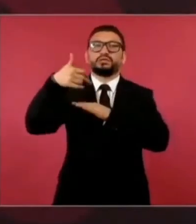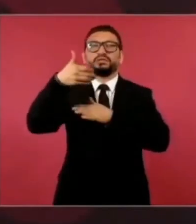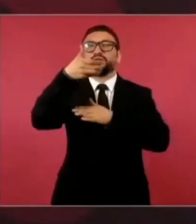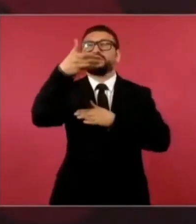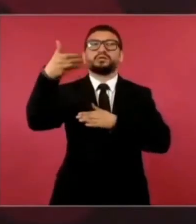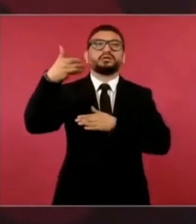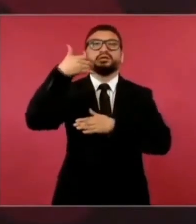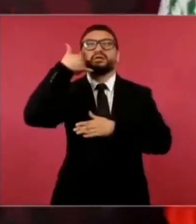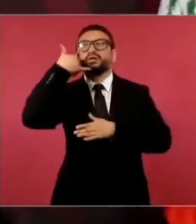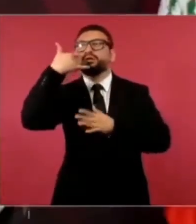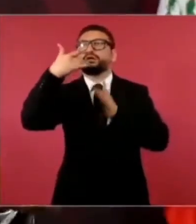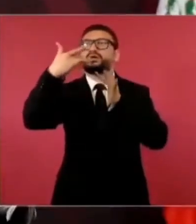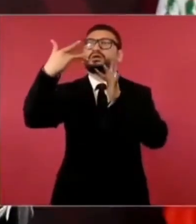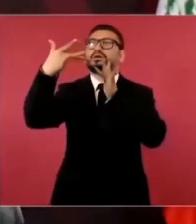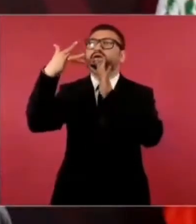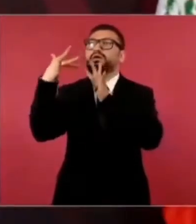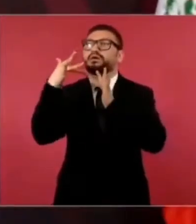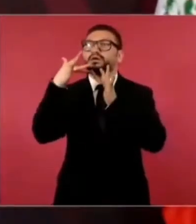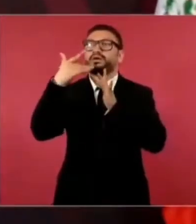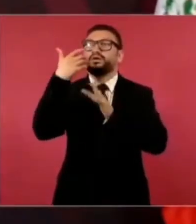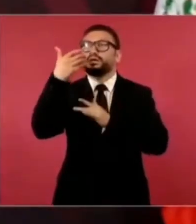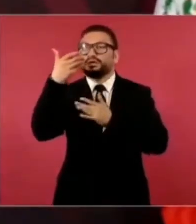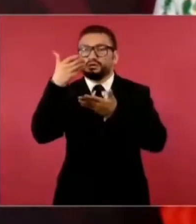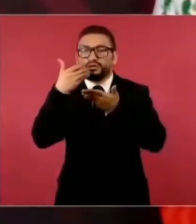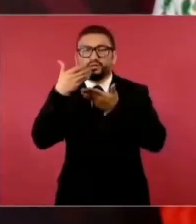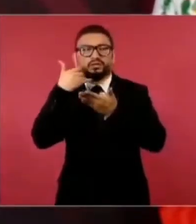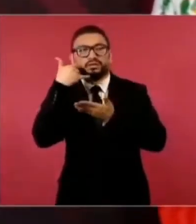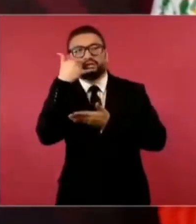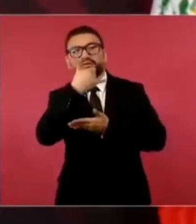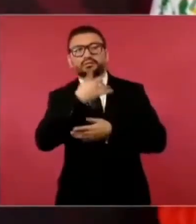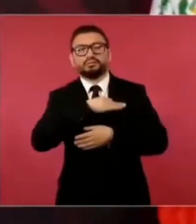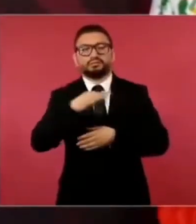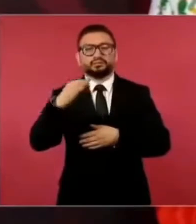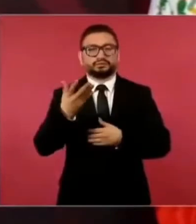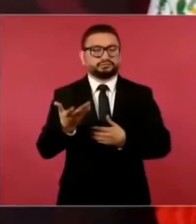para conseguir la señal y poder hablar.